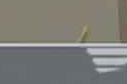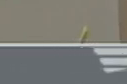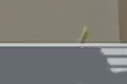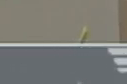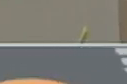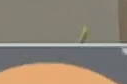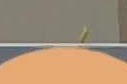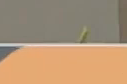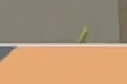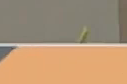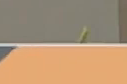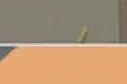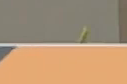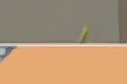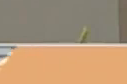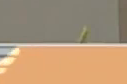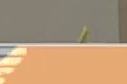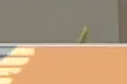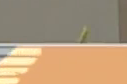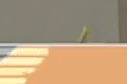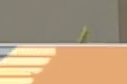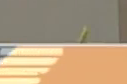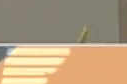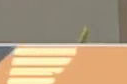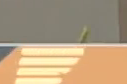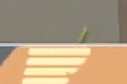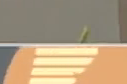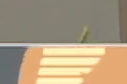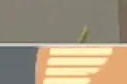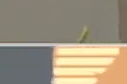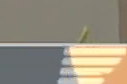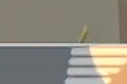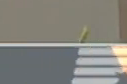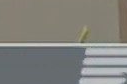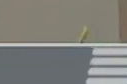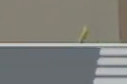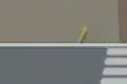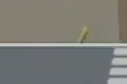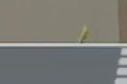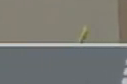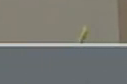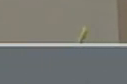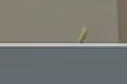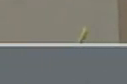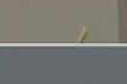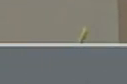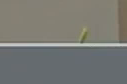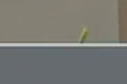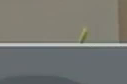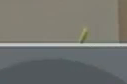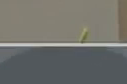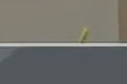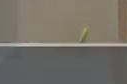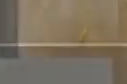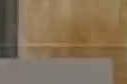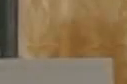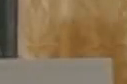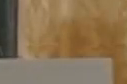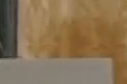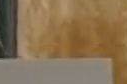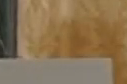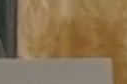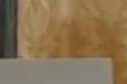cámaras binacionales de comercio denominado Alianza Internacional para una Venezuela Productiva. Vamos a escuchar de inmediato la intervención de nuestro canciller Jorge